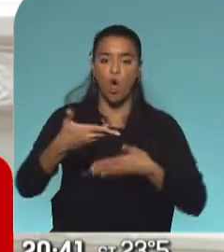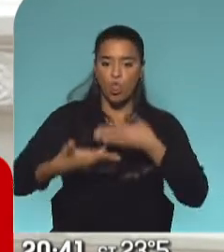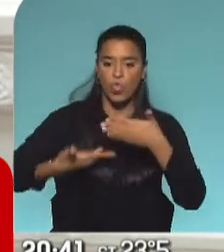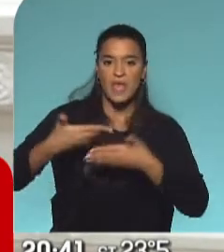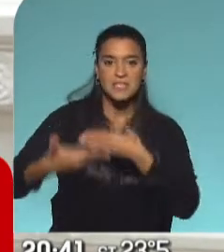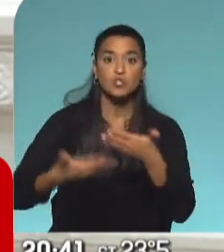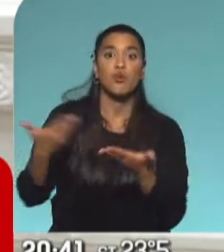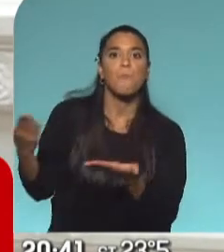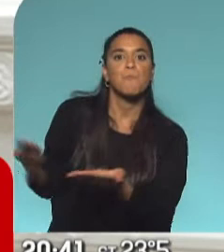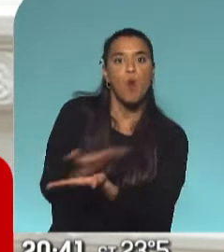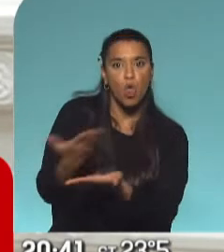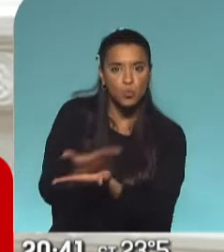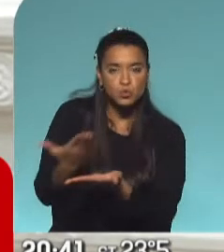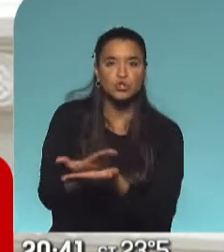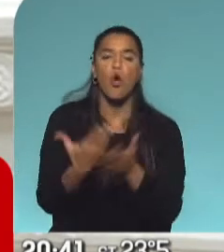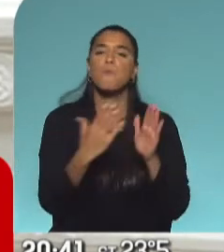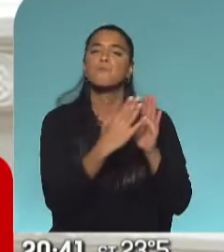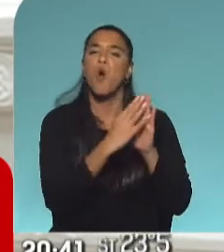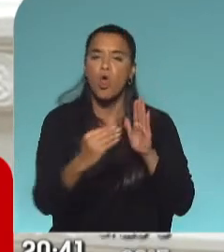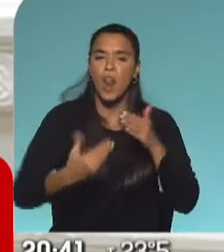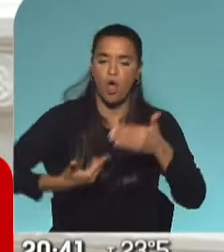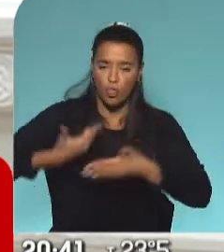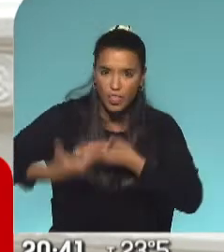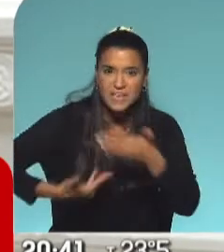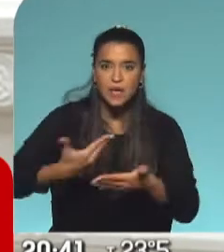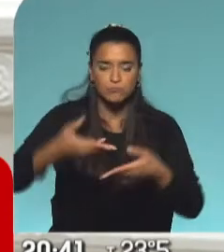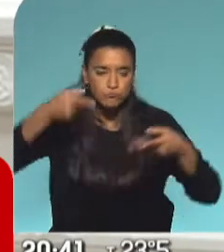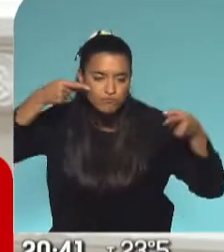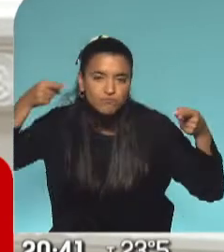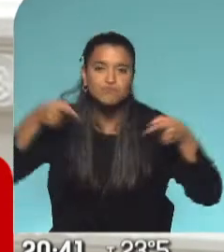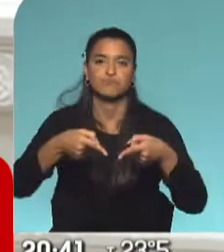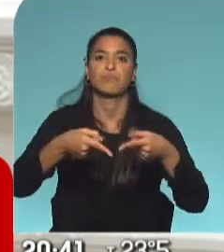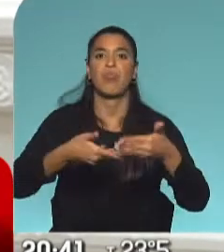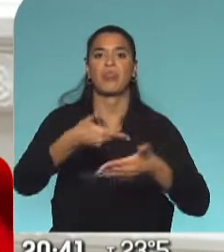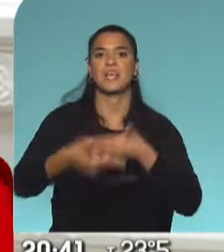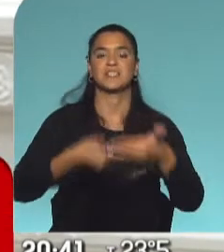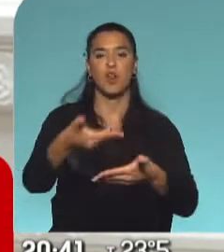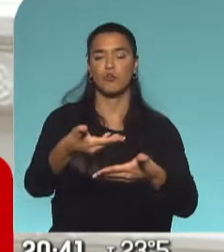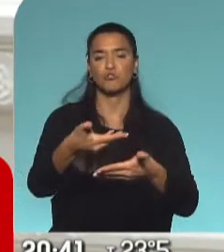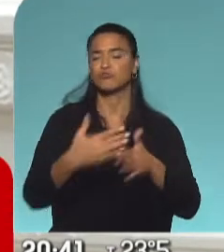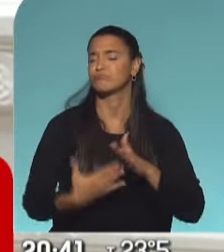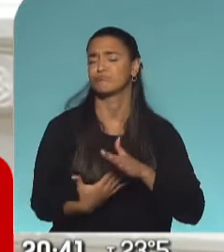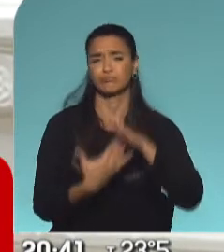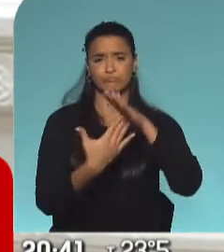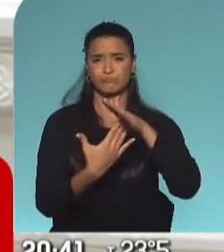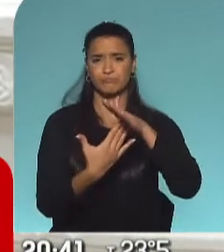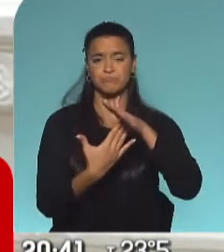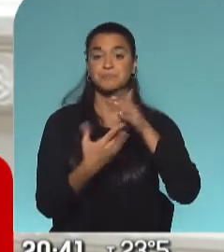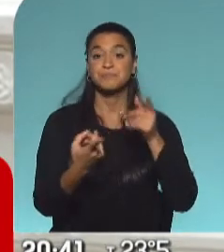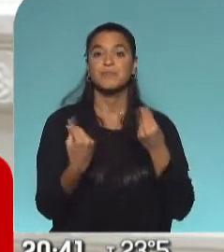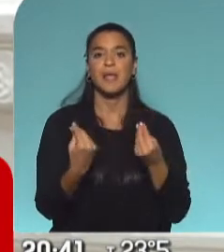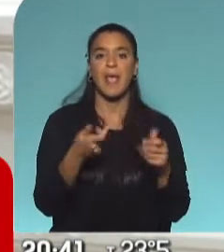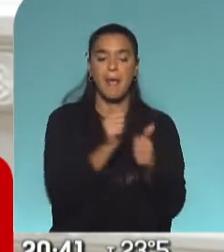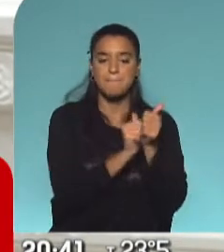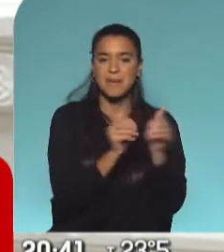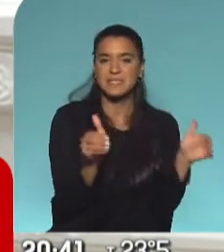desarrollo productivo, un modelo de desarrollo que apunte al desarrollo fundamental de aquellas